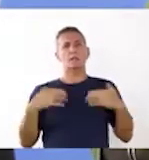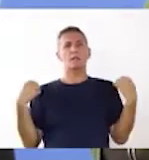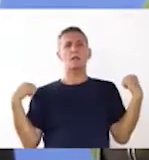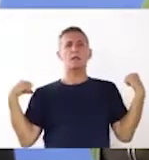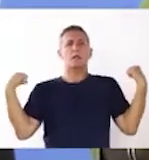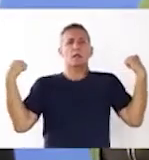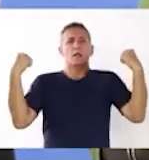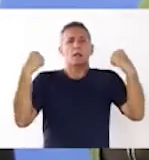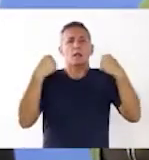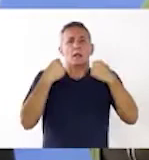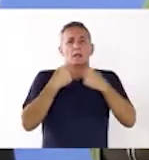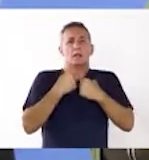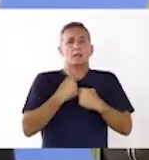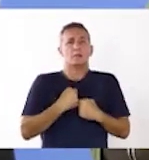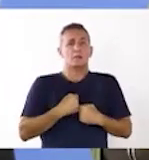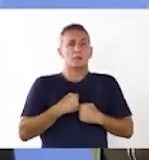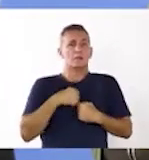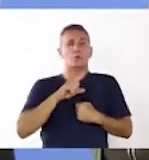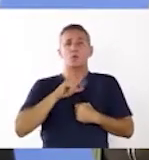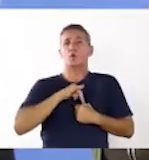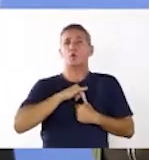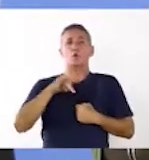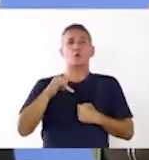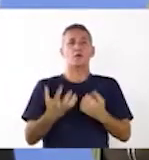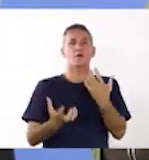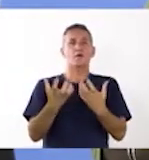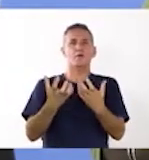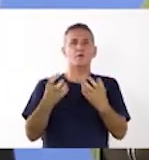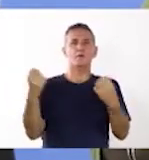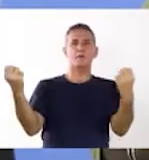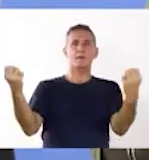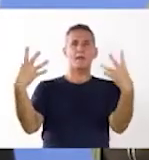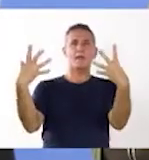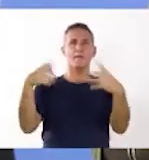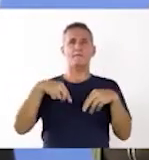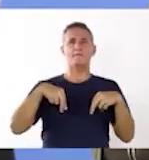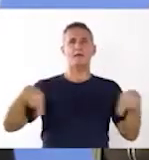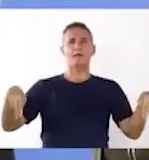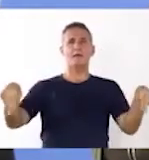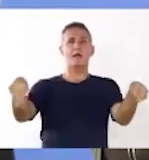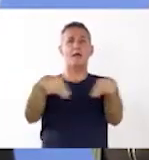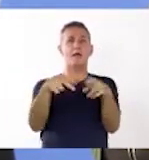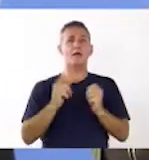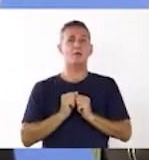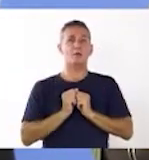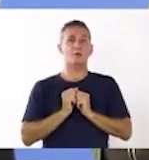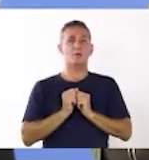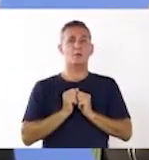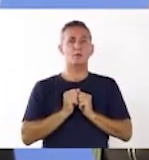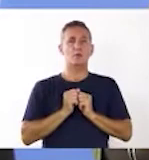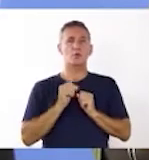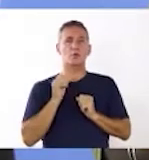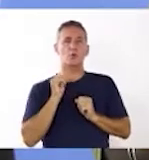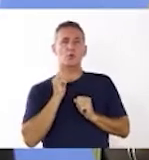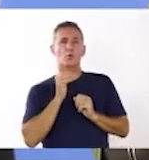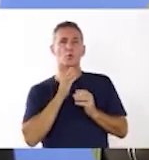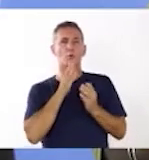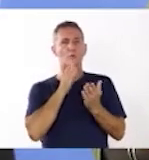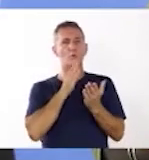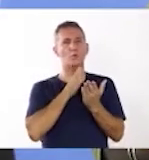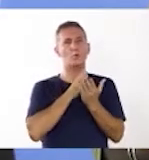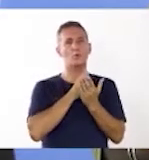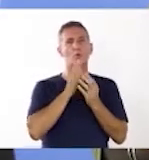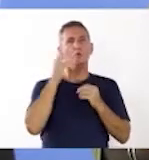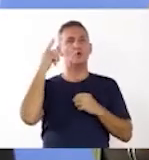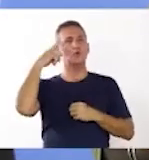no lejos del fuego que brilla en el salón. Con sus sutiles filtros la invade un dulce sueño. Entro